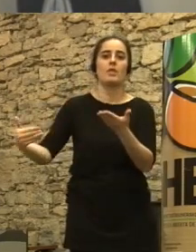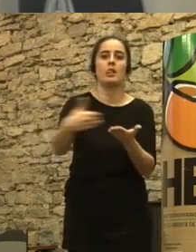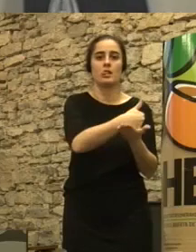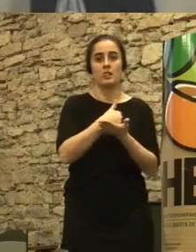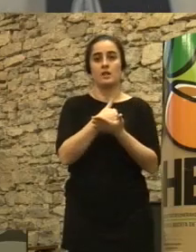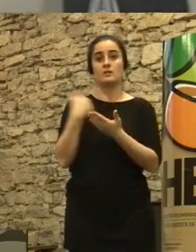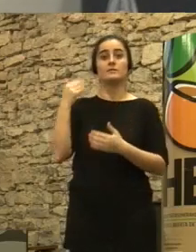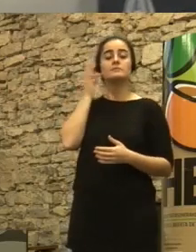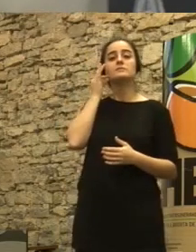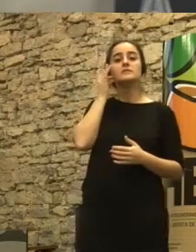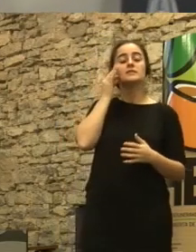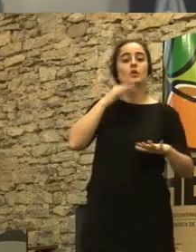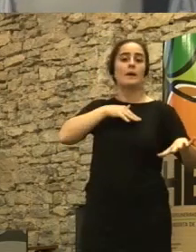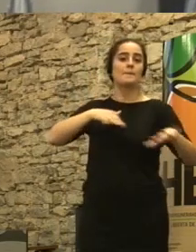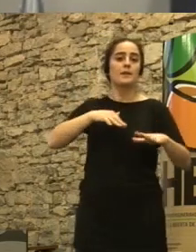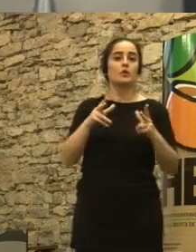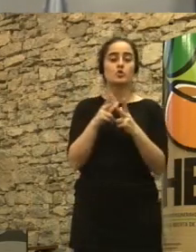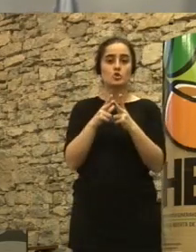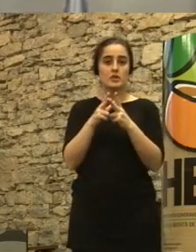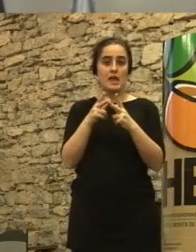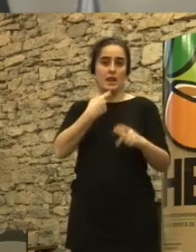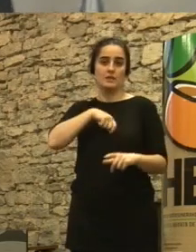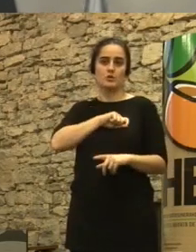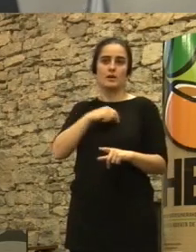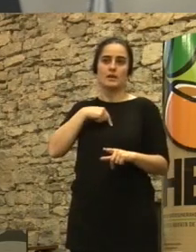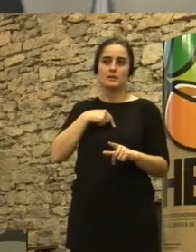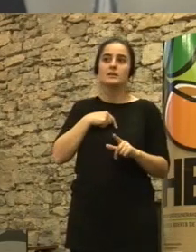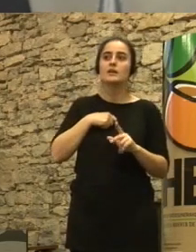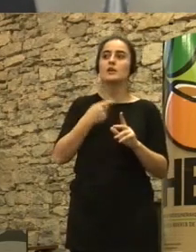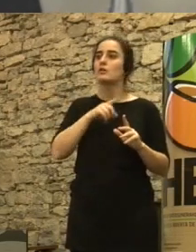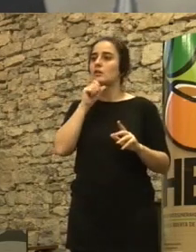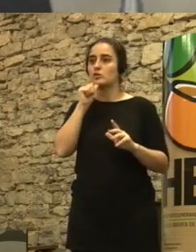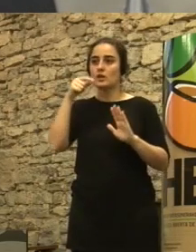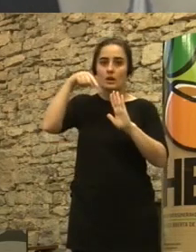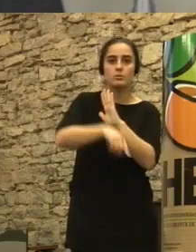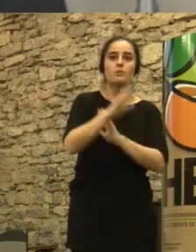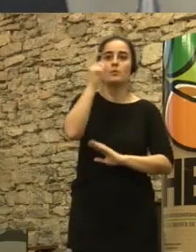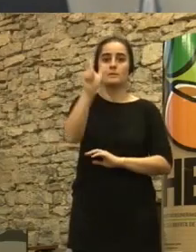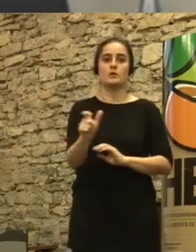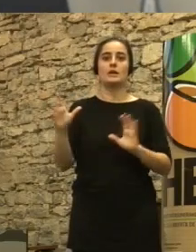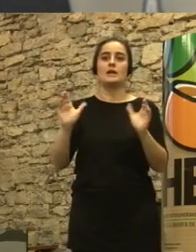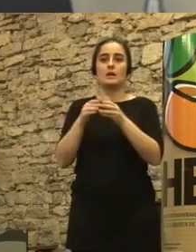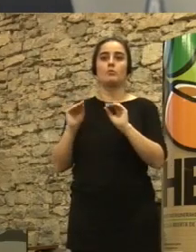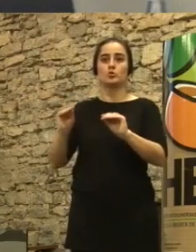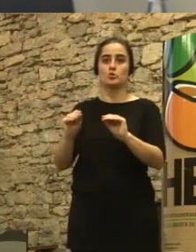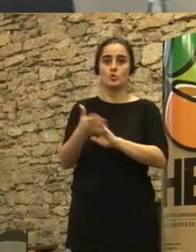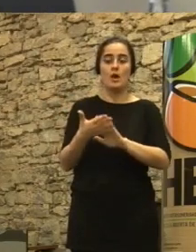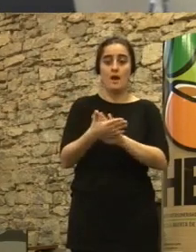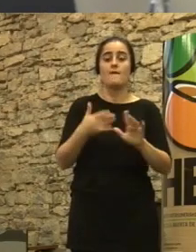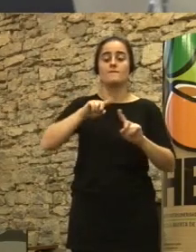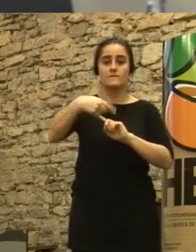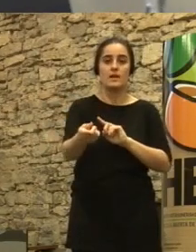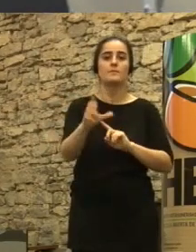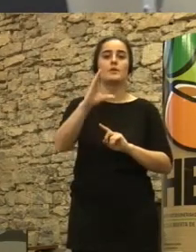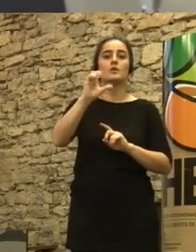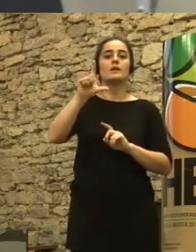una emprendedora social española, que insisto, no voy a hablar mucho porque una persona de su equipo está aquí y que luego explicará, Clara Jiménez, dice, bien,